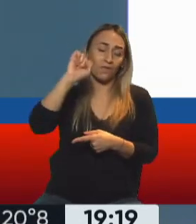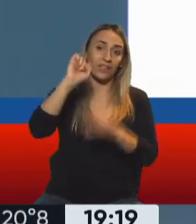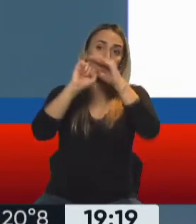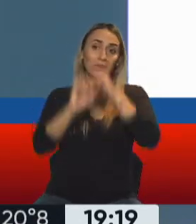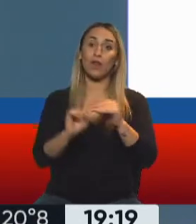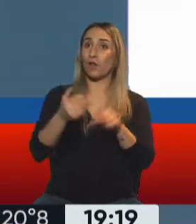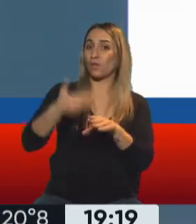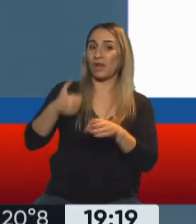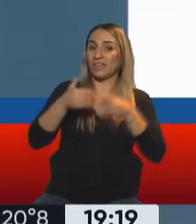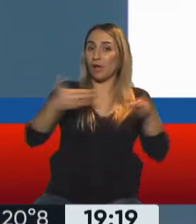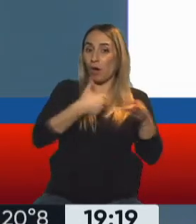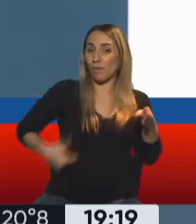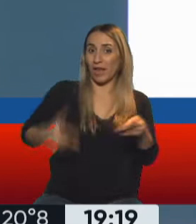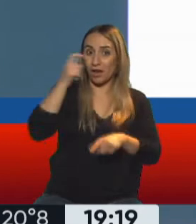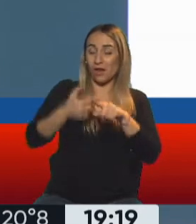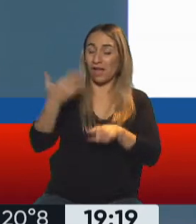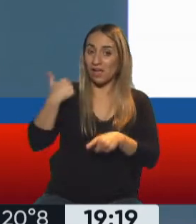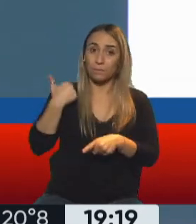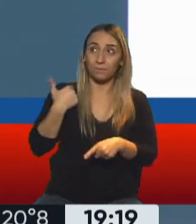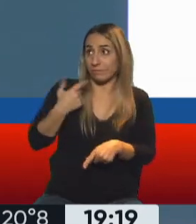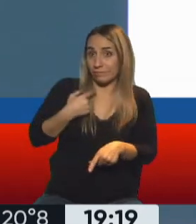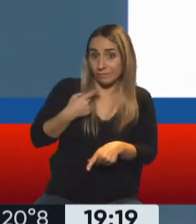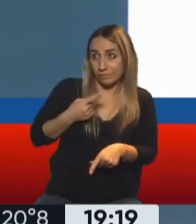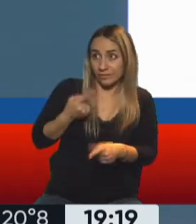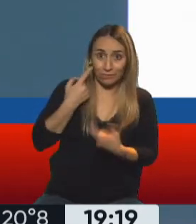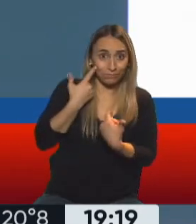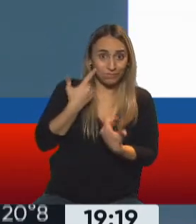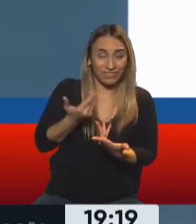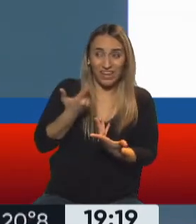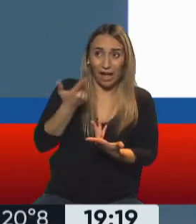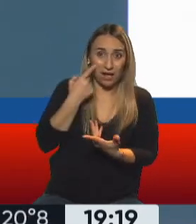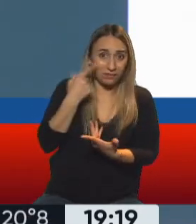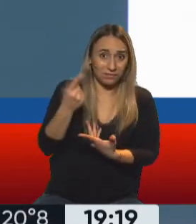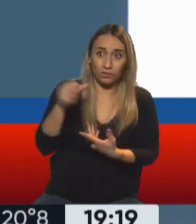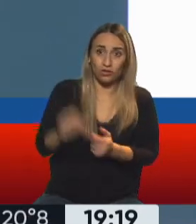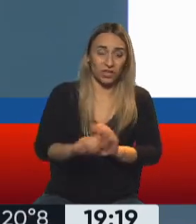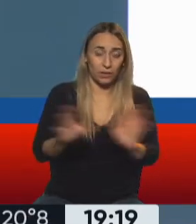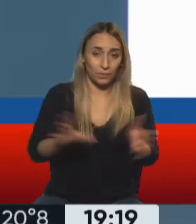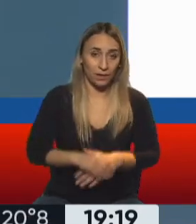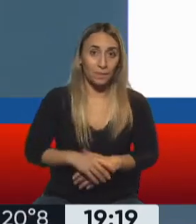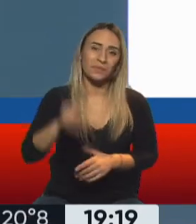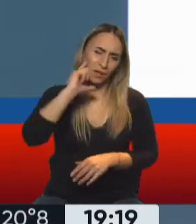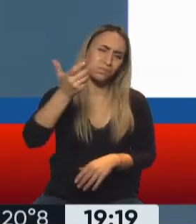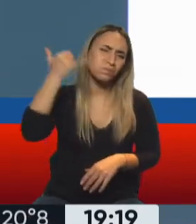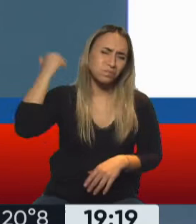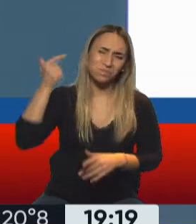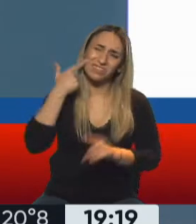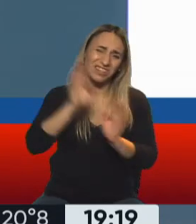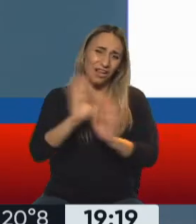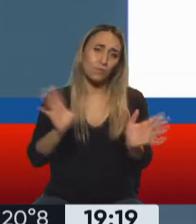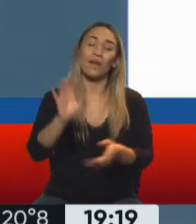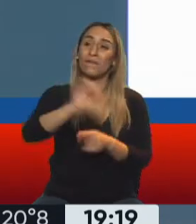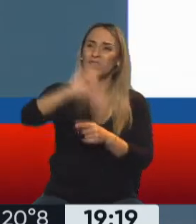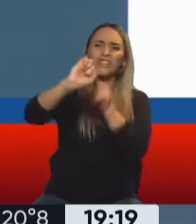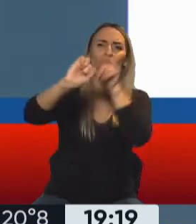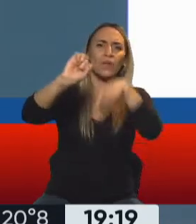funcionaron porque terminamos con una inflación récord. Digamos, no significa que no se pueda tomar nada de eso, pero ya vimos con la experiencia pasada que la inflación es multicausal